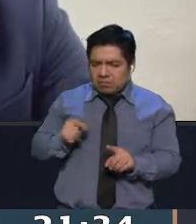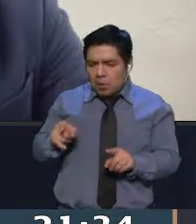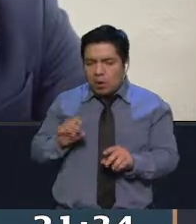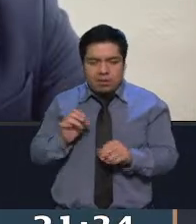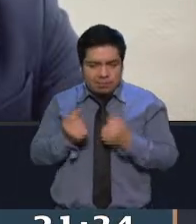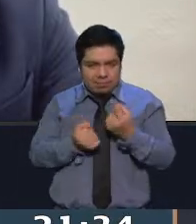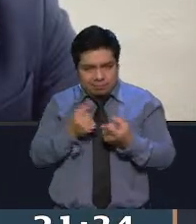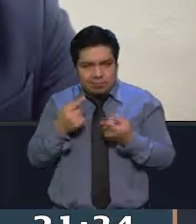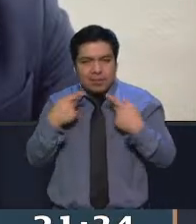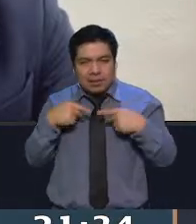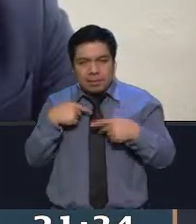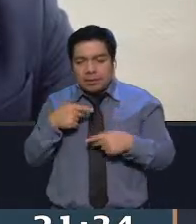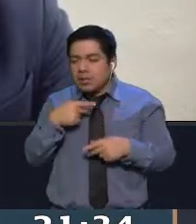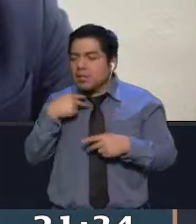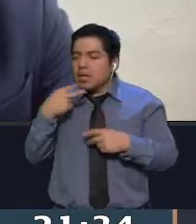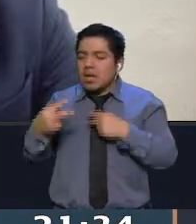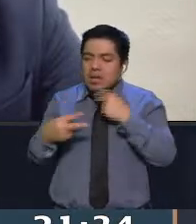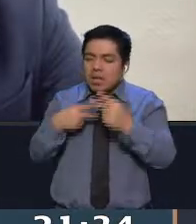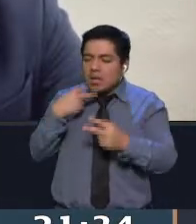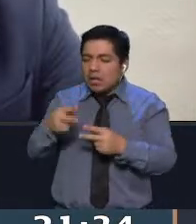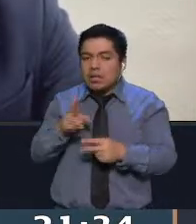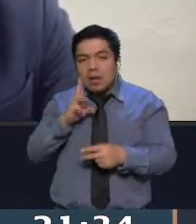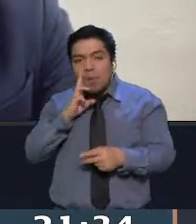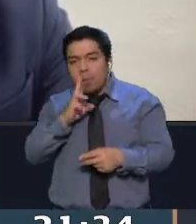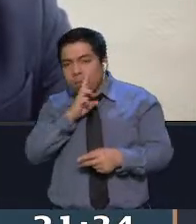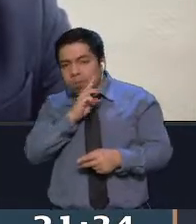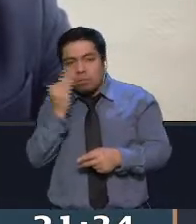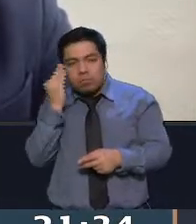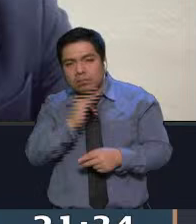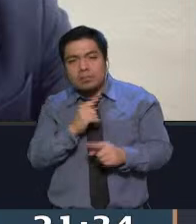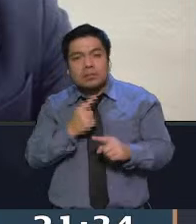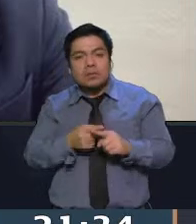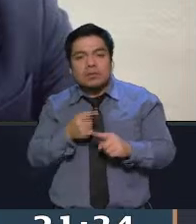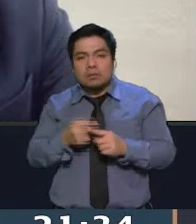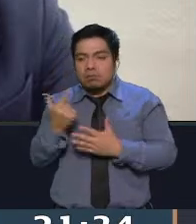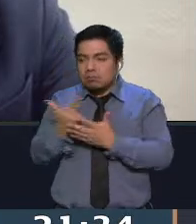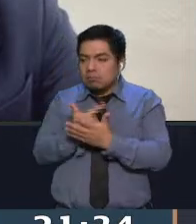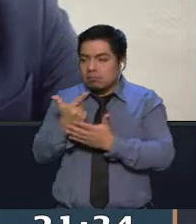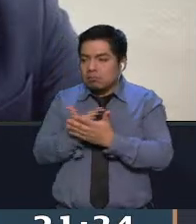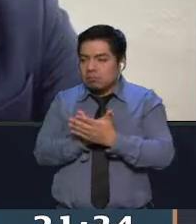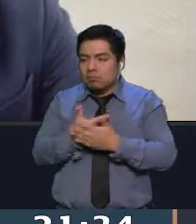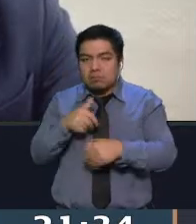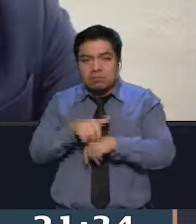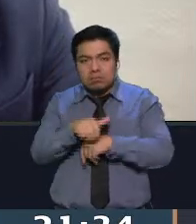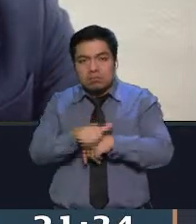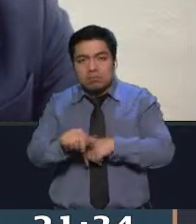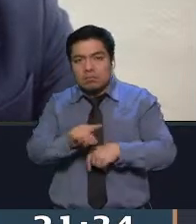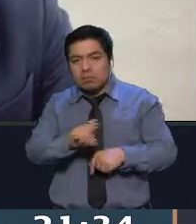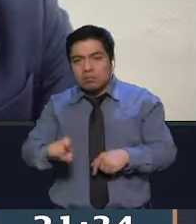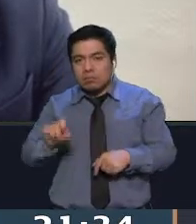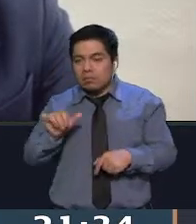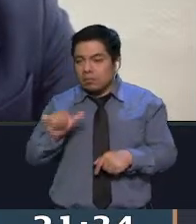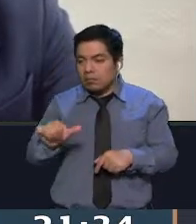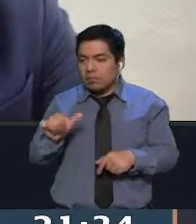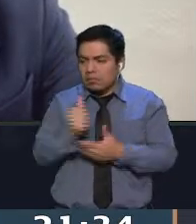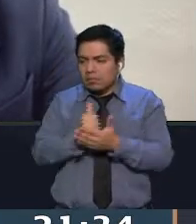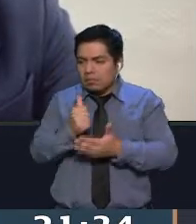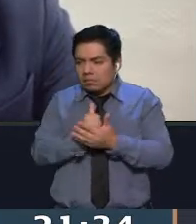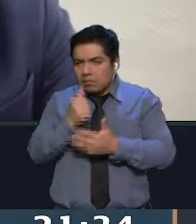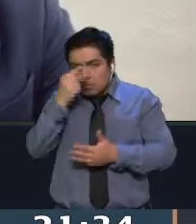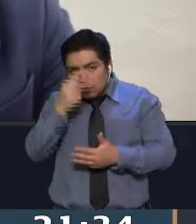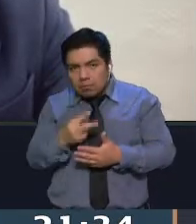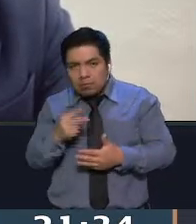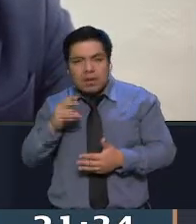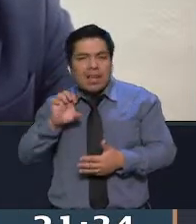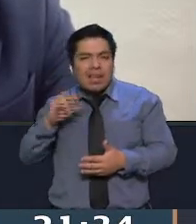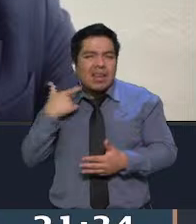principales mensajeros de esta noticia falsa, fuera el notario número 116 de la Ciudad de México, ex procurador